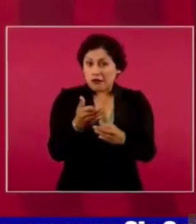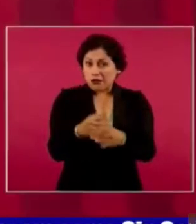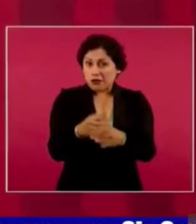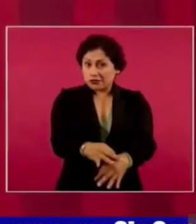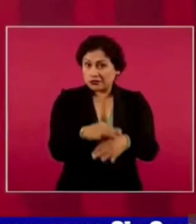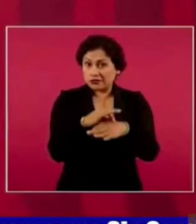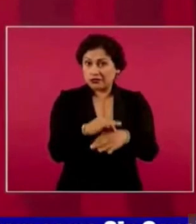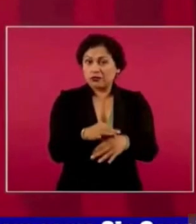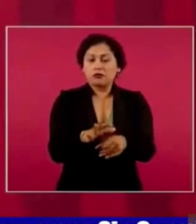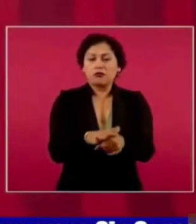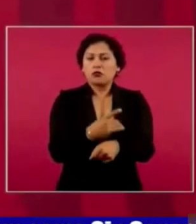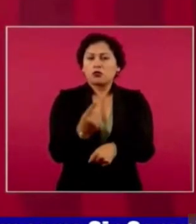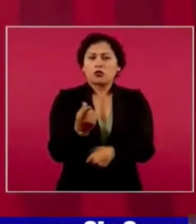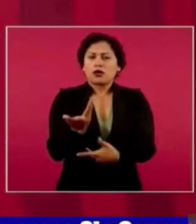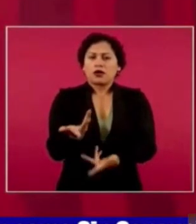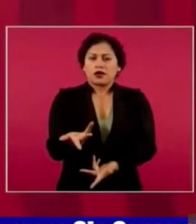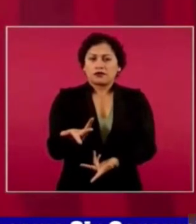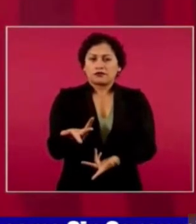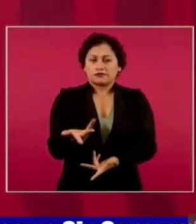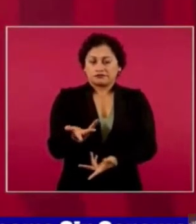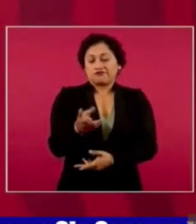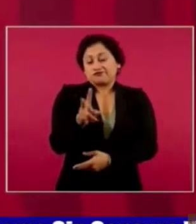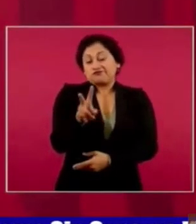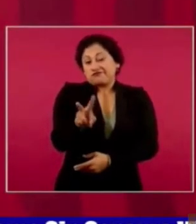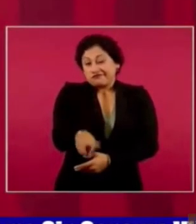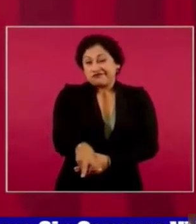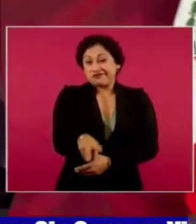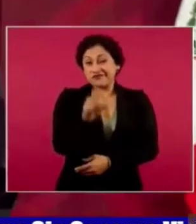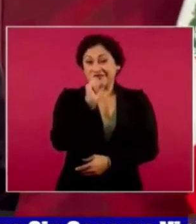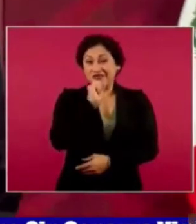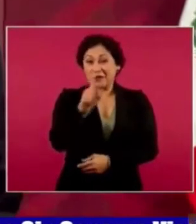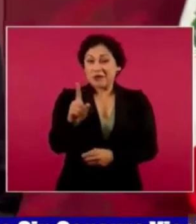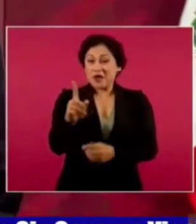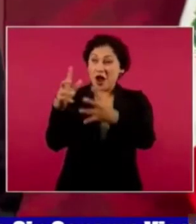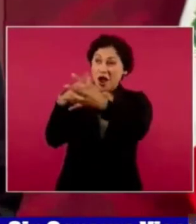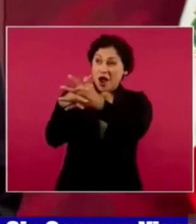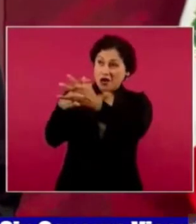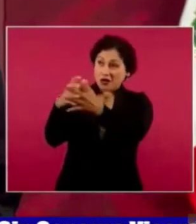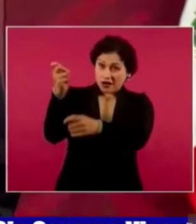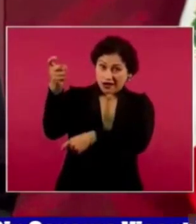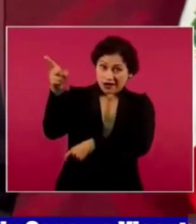producto en buena medida de esa guerra